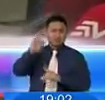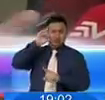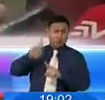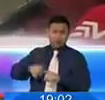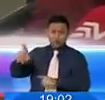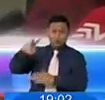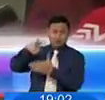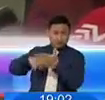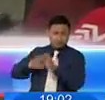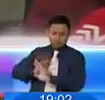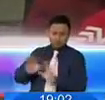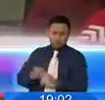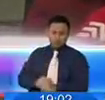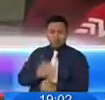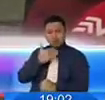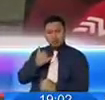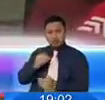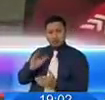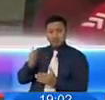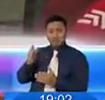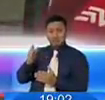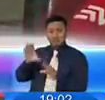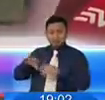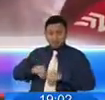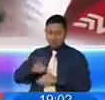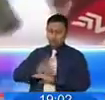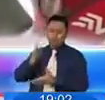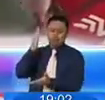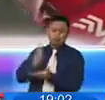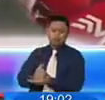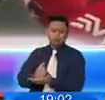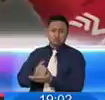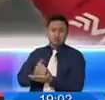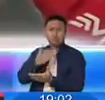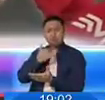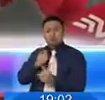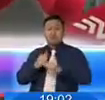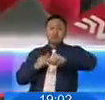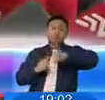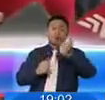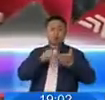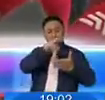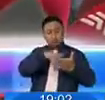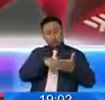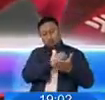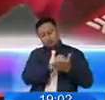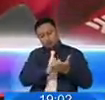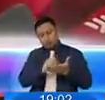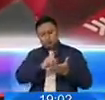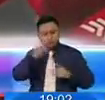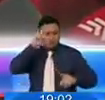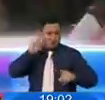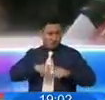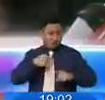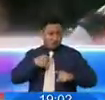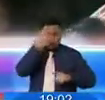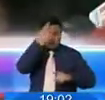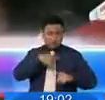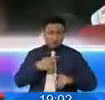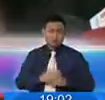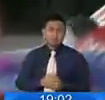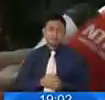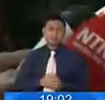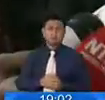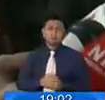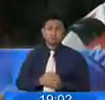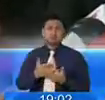texto y por eso preferimos no dar paso al orden del día para trabajar en un texto que vaya más de acuerdo a nuestra posición. Entonces nos parece